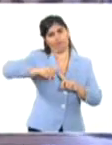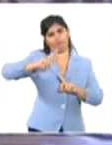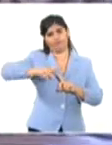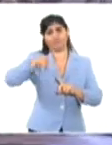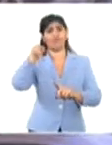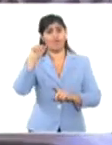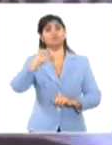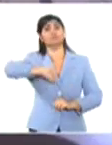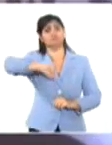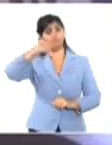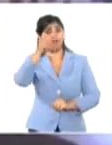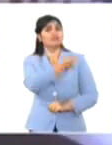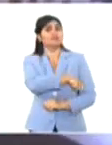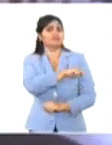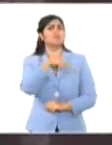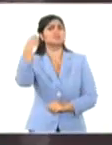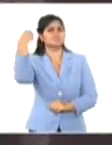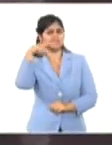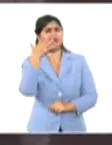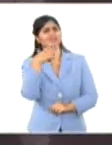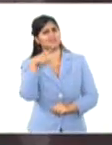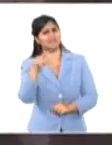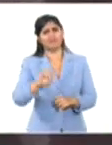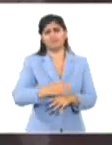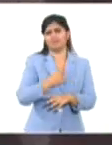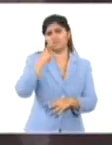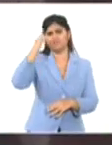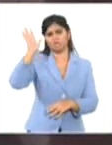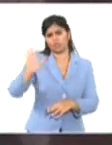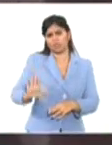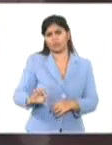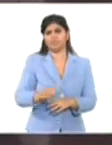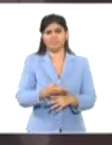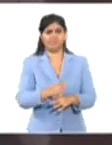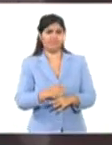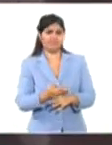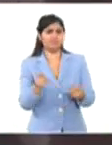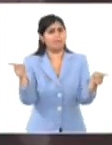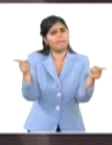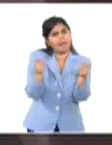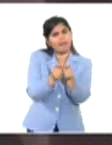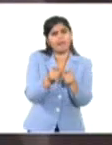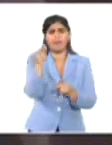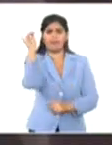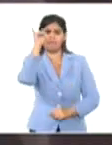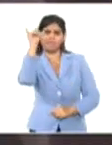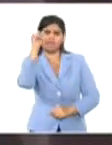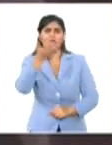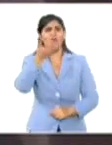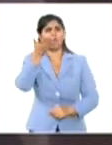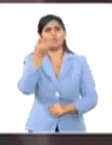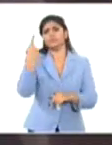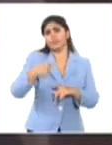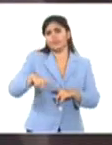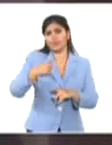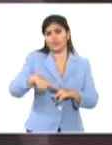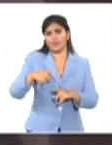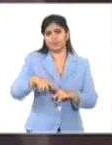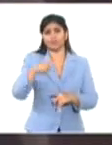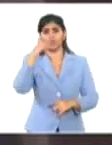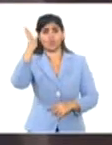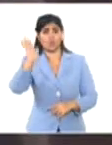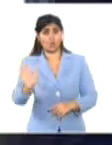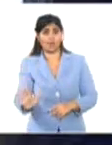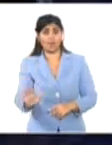alcanzó gran popularidad por sus actuaciones en múltiples novelas, teleplays, teleteatros y cuentos, entre otros, las novelas